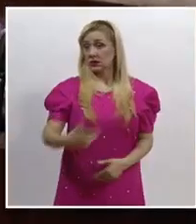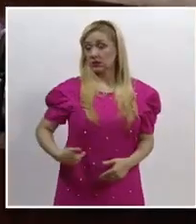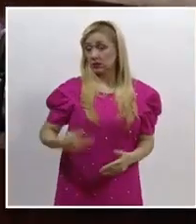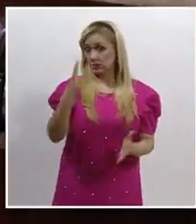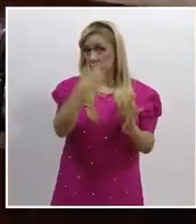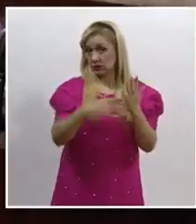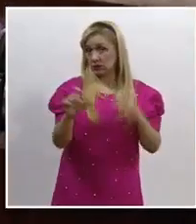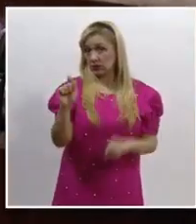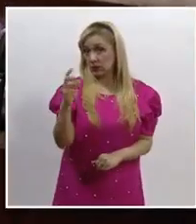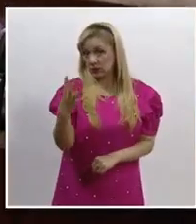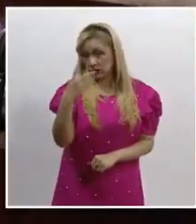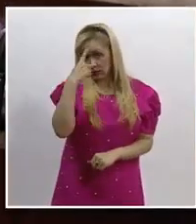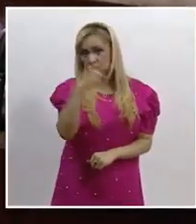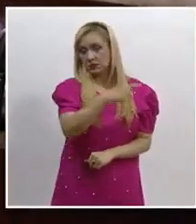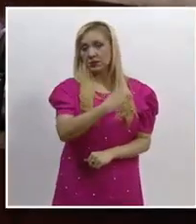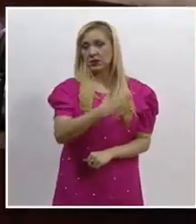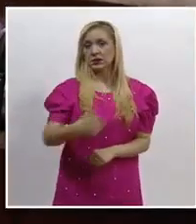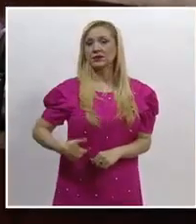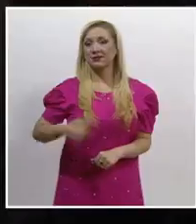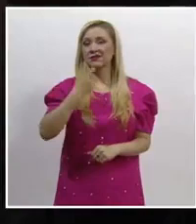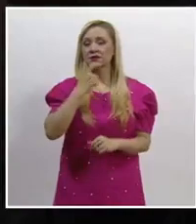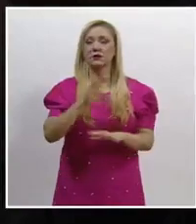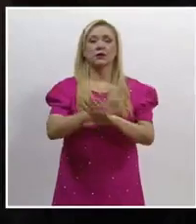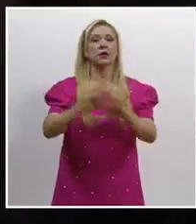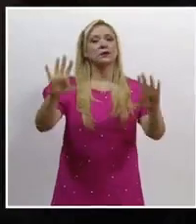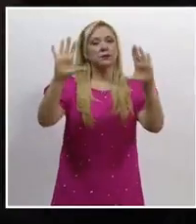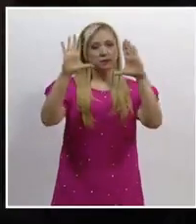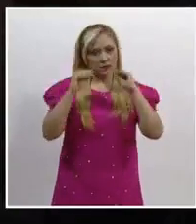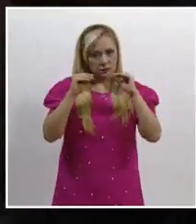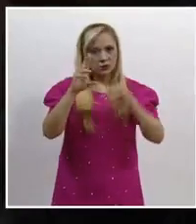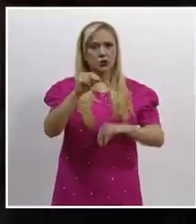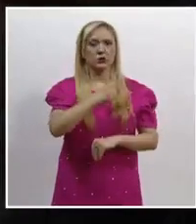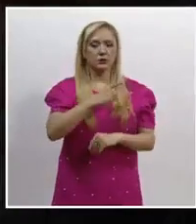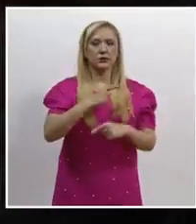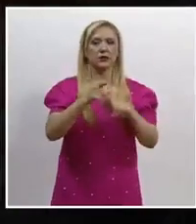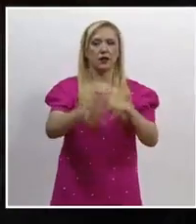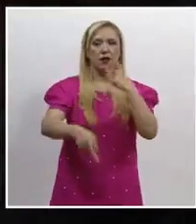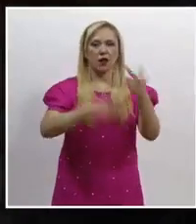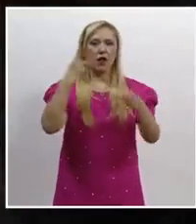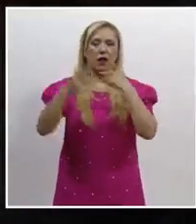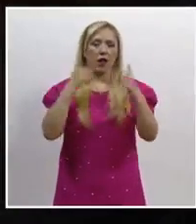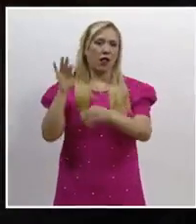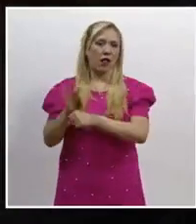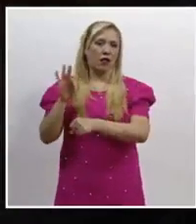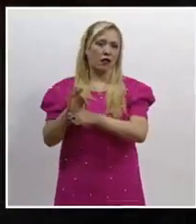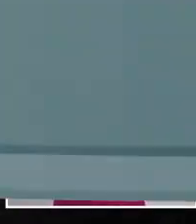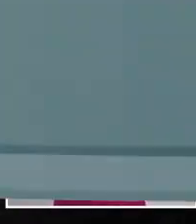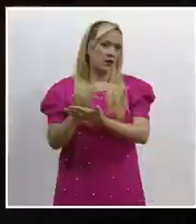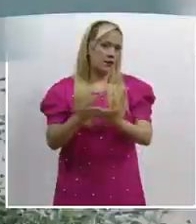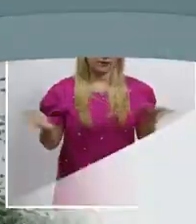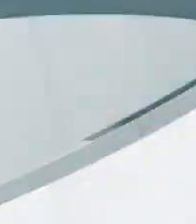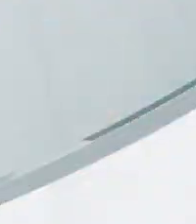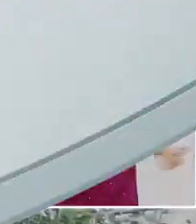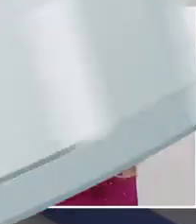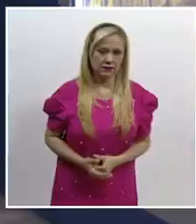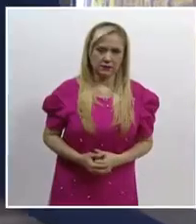presidencial para que el Ejecutivo Federal se abstenga de realizar expresiones de índole electoral.